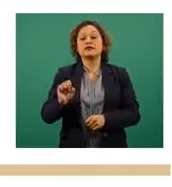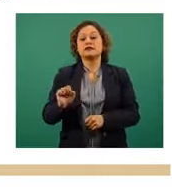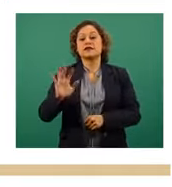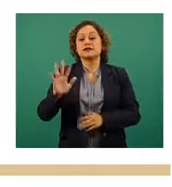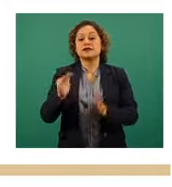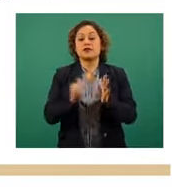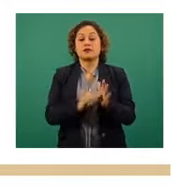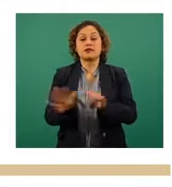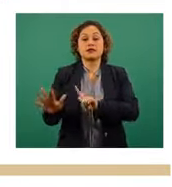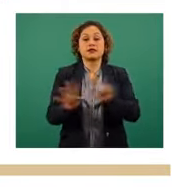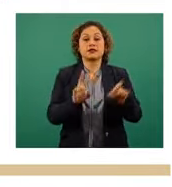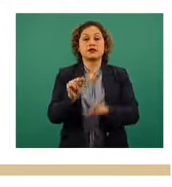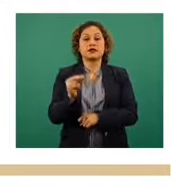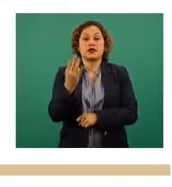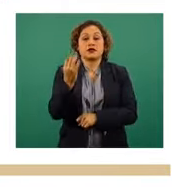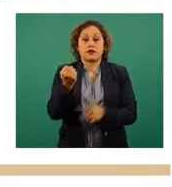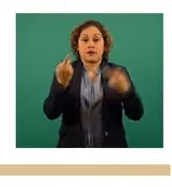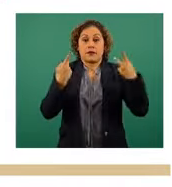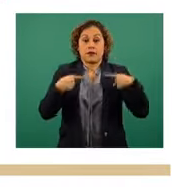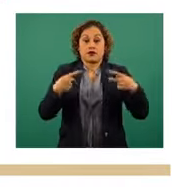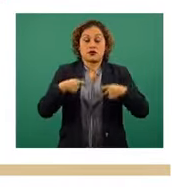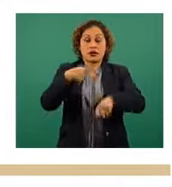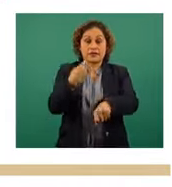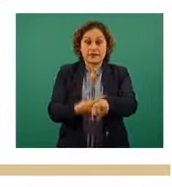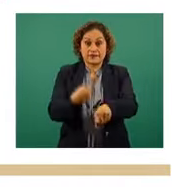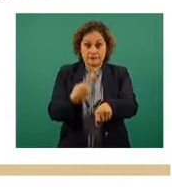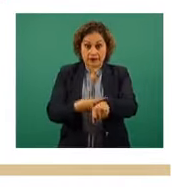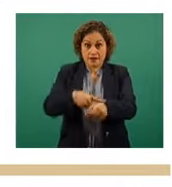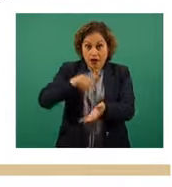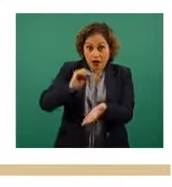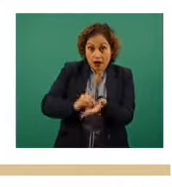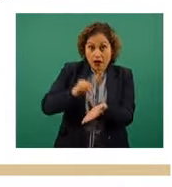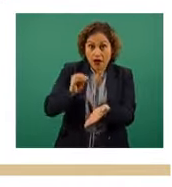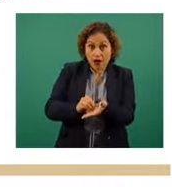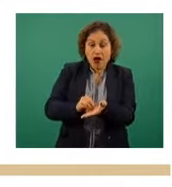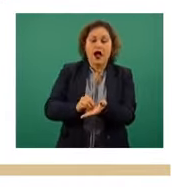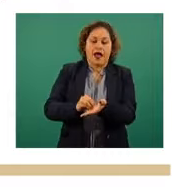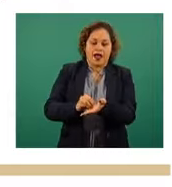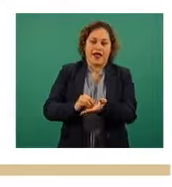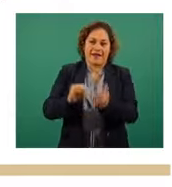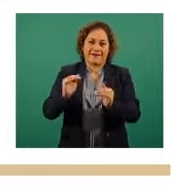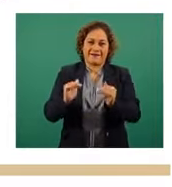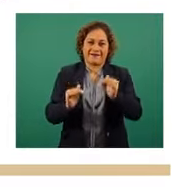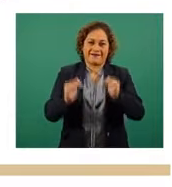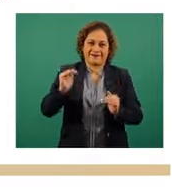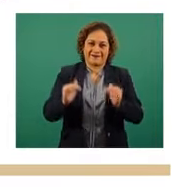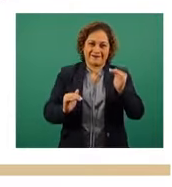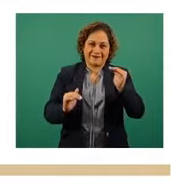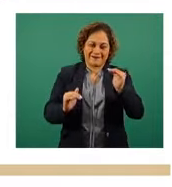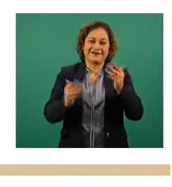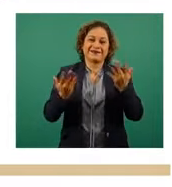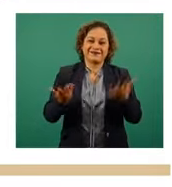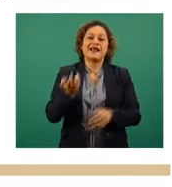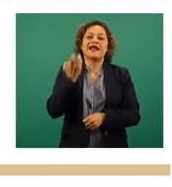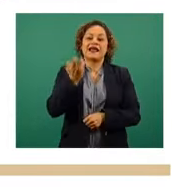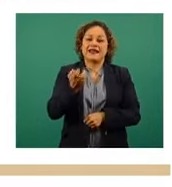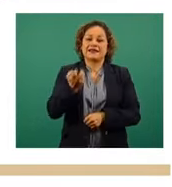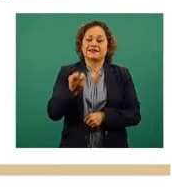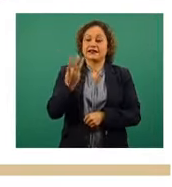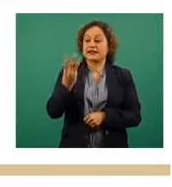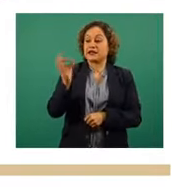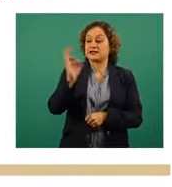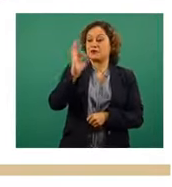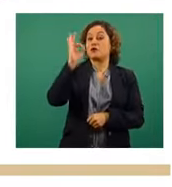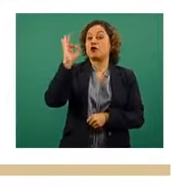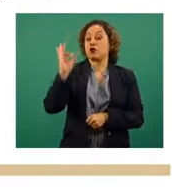65.789 personas que tienen activamente COVID en este momento y que representan 3%. Ha habido un descenso